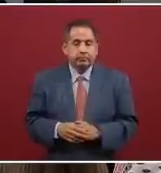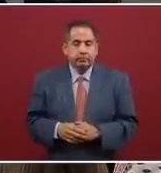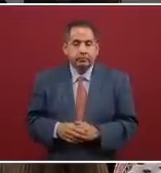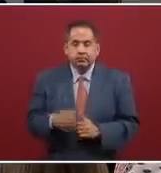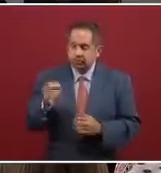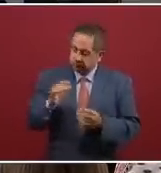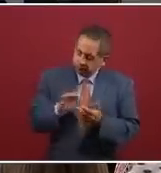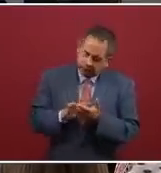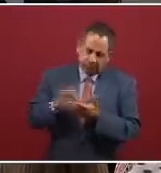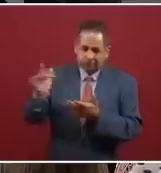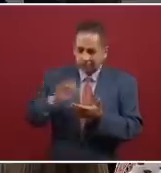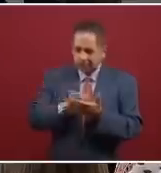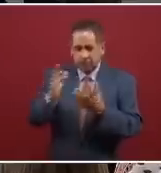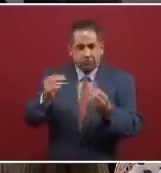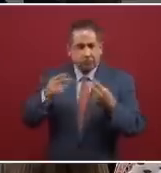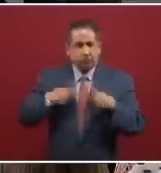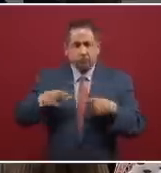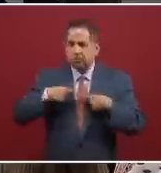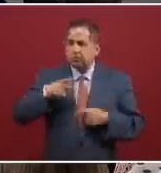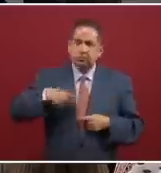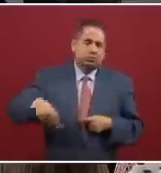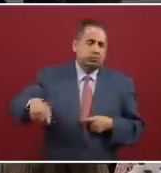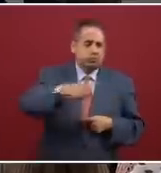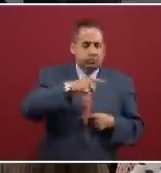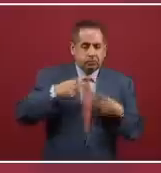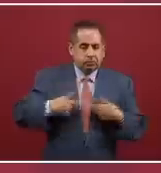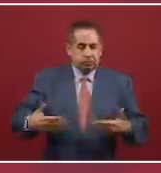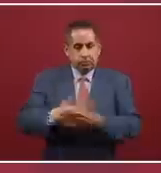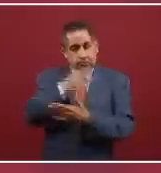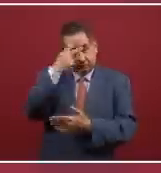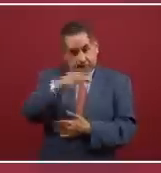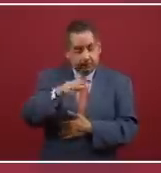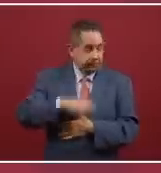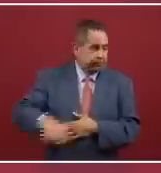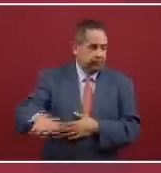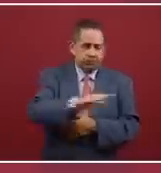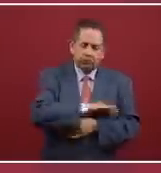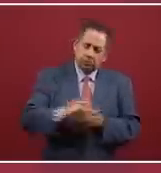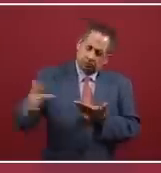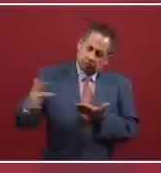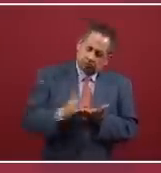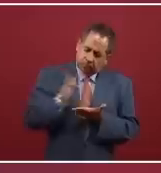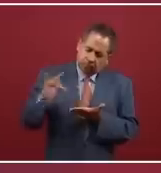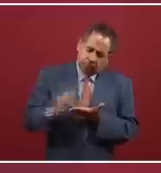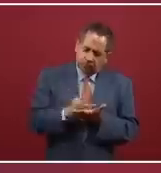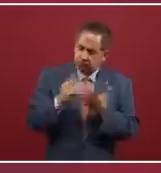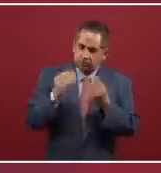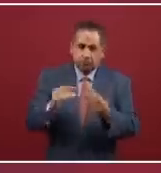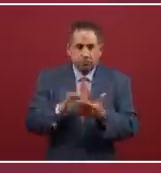agradecerle mucho a la gente al pueblo de méxico por su apoyo